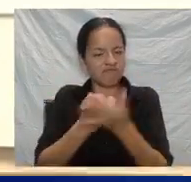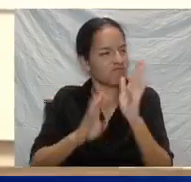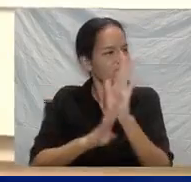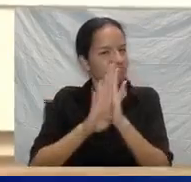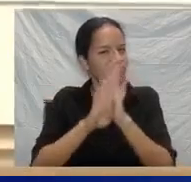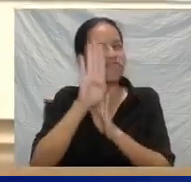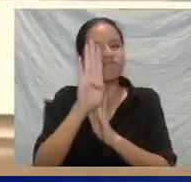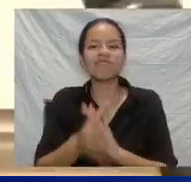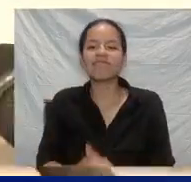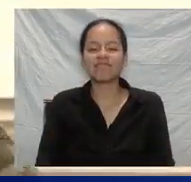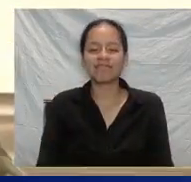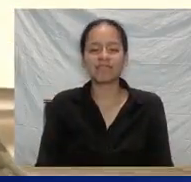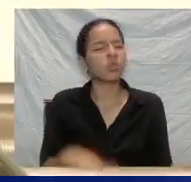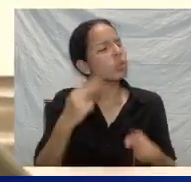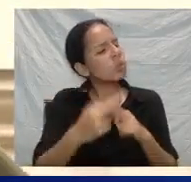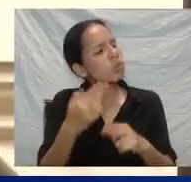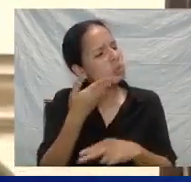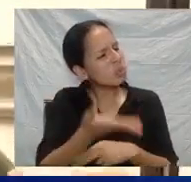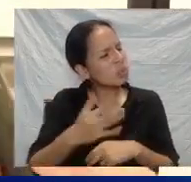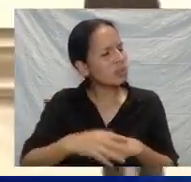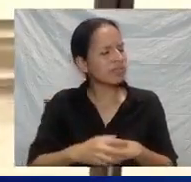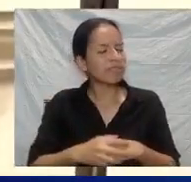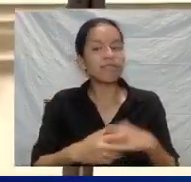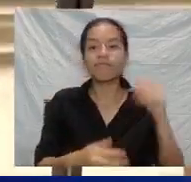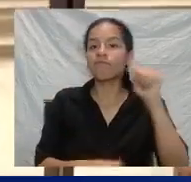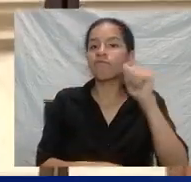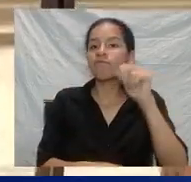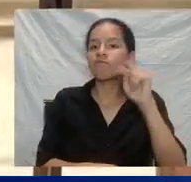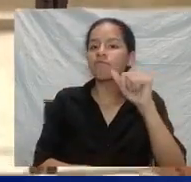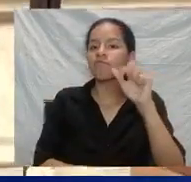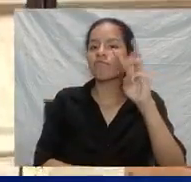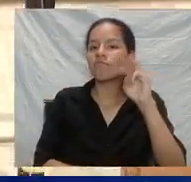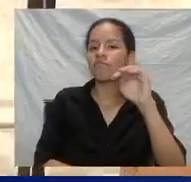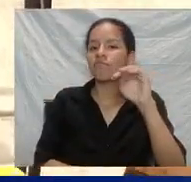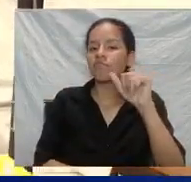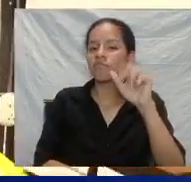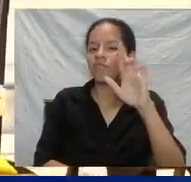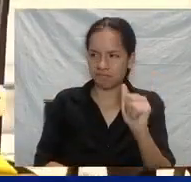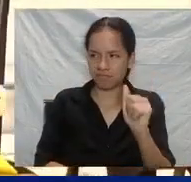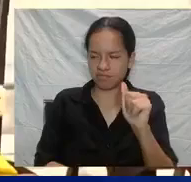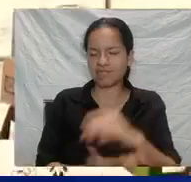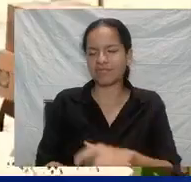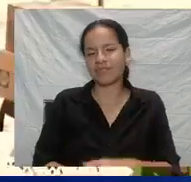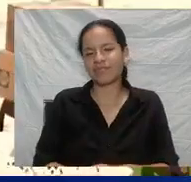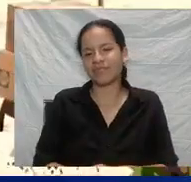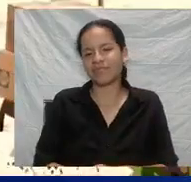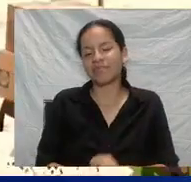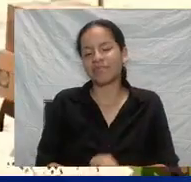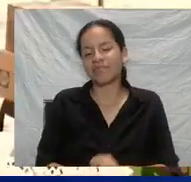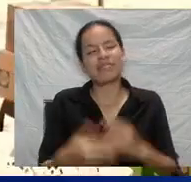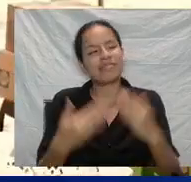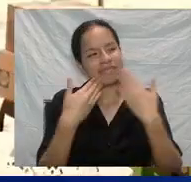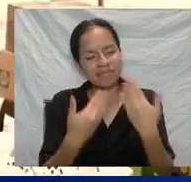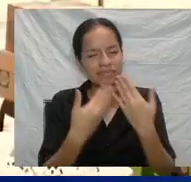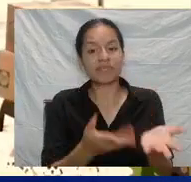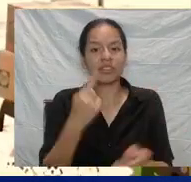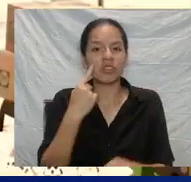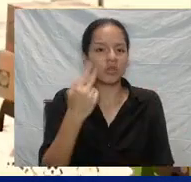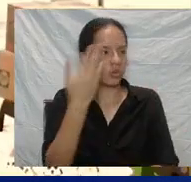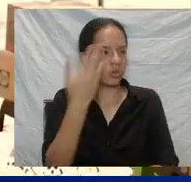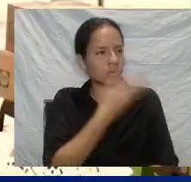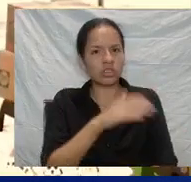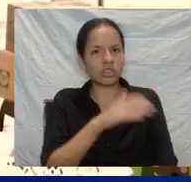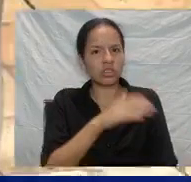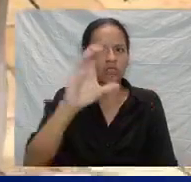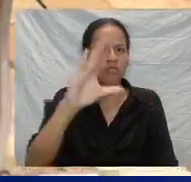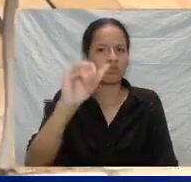es un hombre es un hombre llamaría muchísimas gracias y vuelve vemos la a se destina un cuarto 10 soles para que